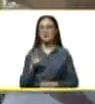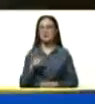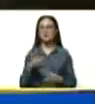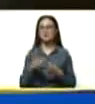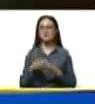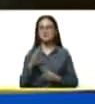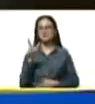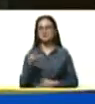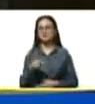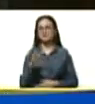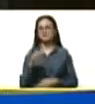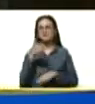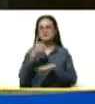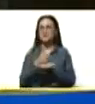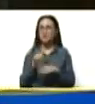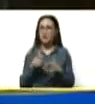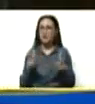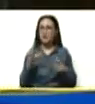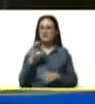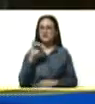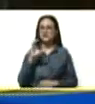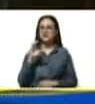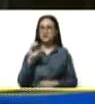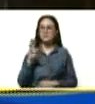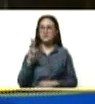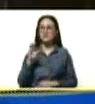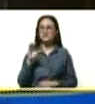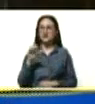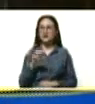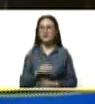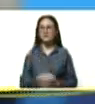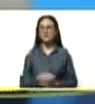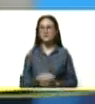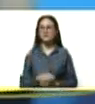general, director general del 6CPC, Douglas Rico.